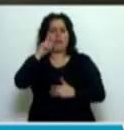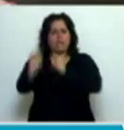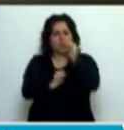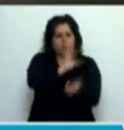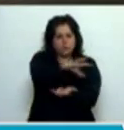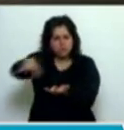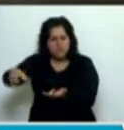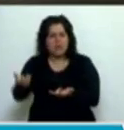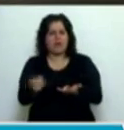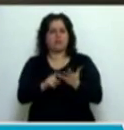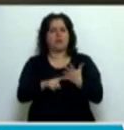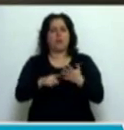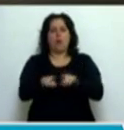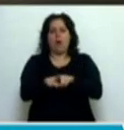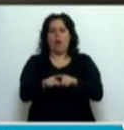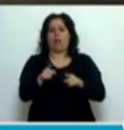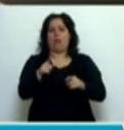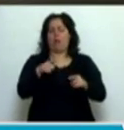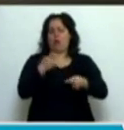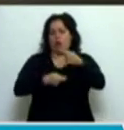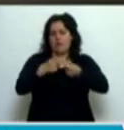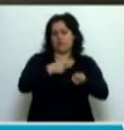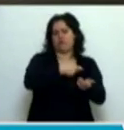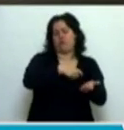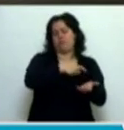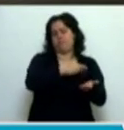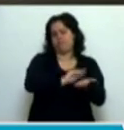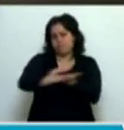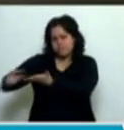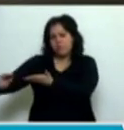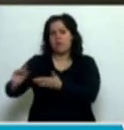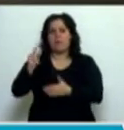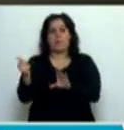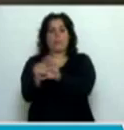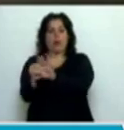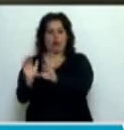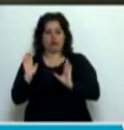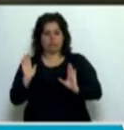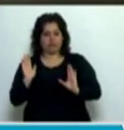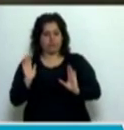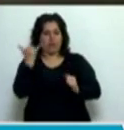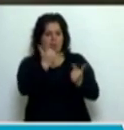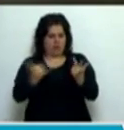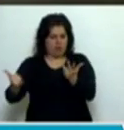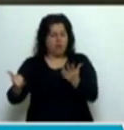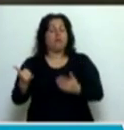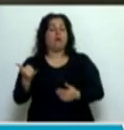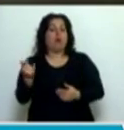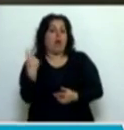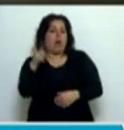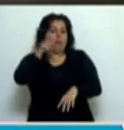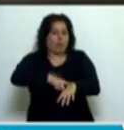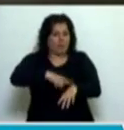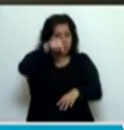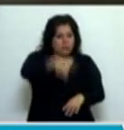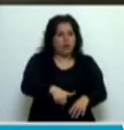industria, distribución de comercio y bancos. Lo que se hace en este momento y